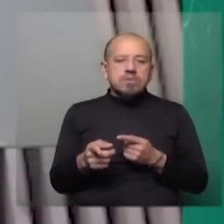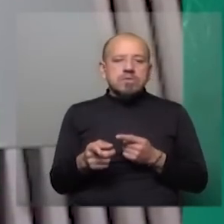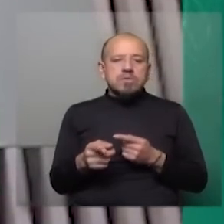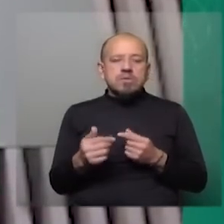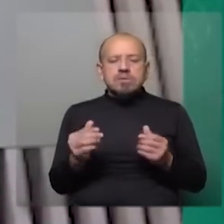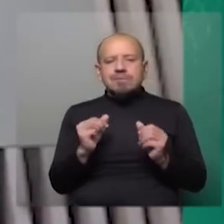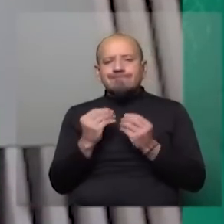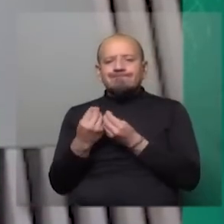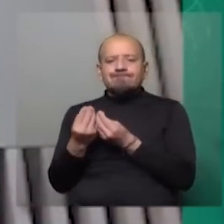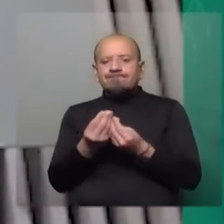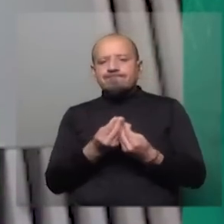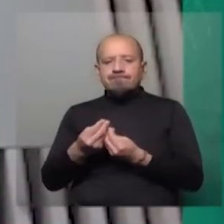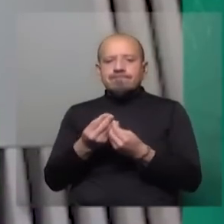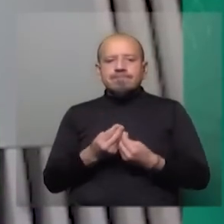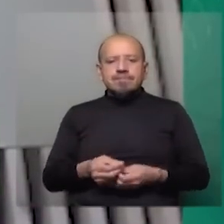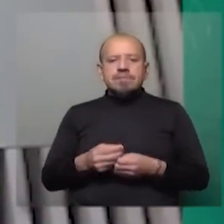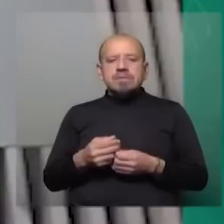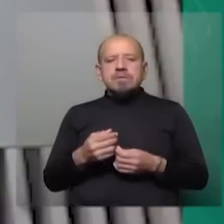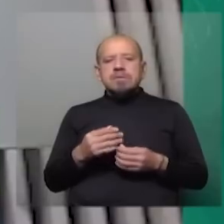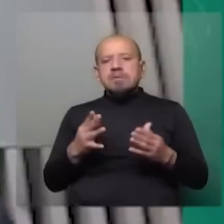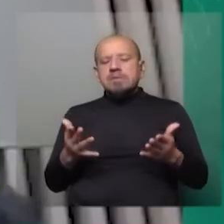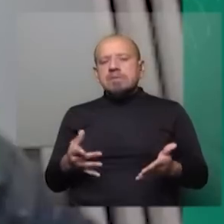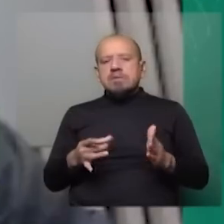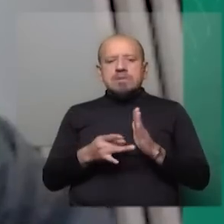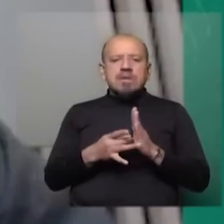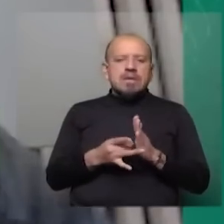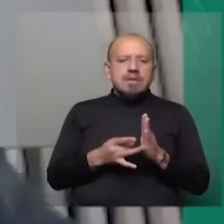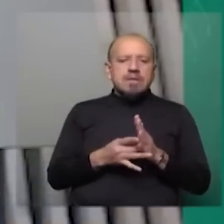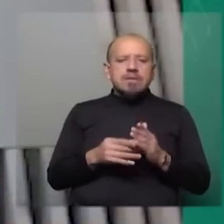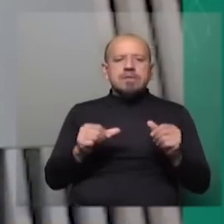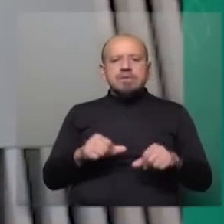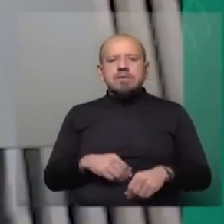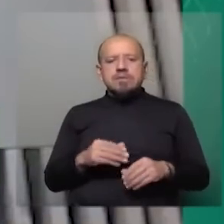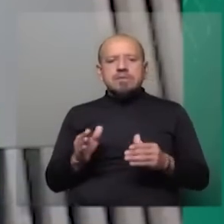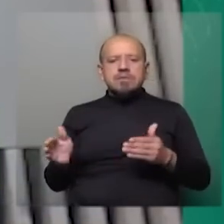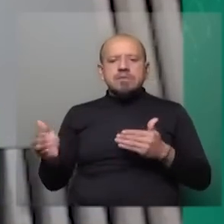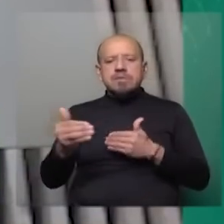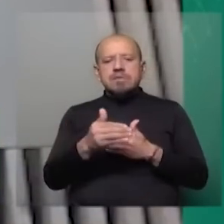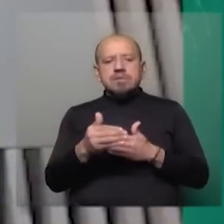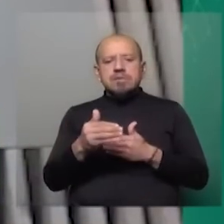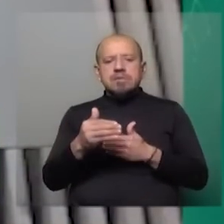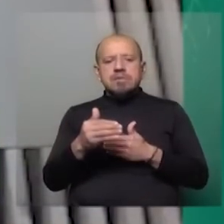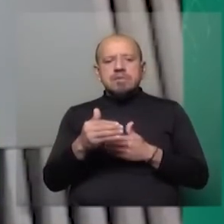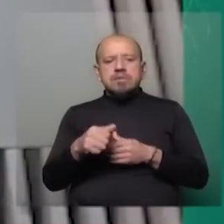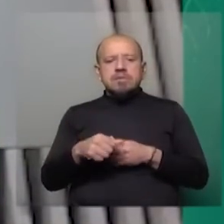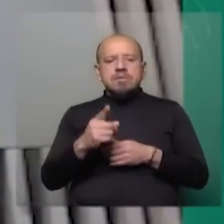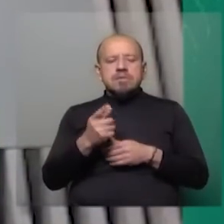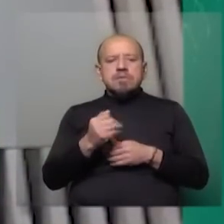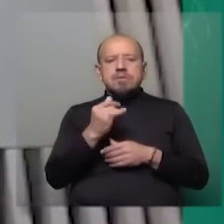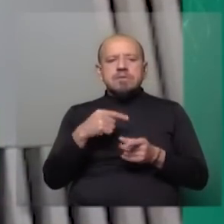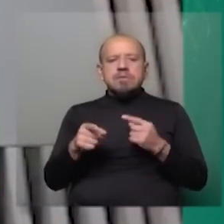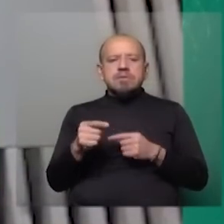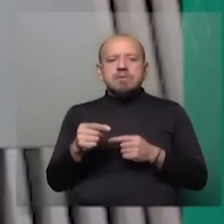hacinamiento de vulnerabilidad de está cercada una población que es la población que vive en la franja de gaza que son